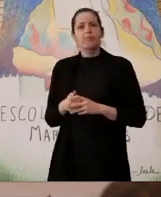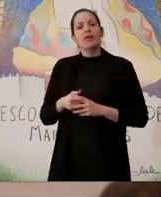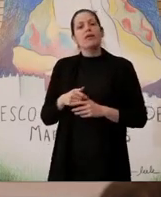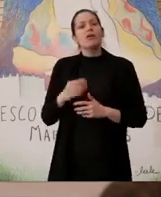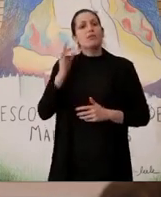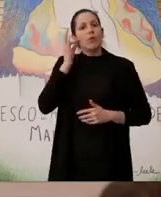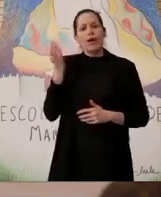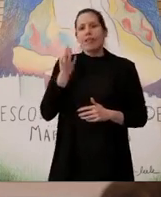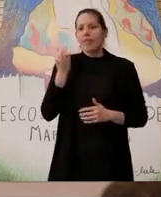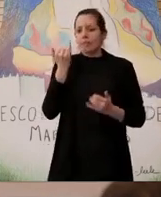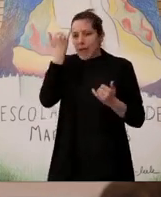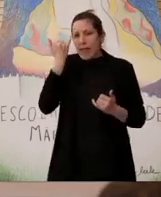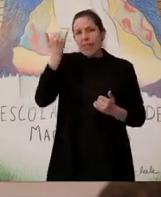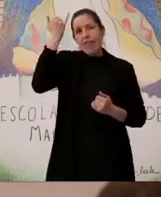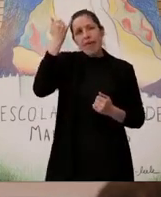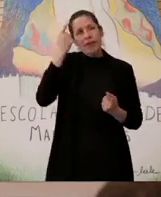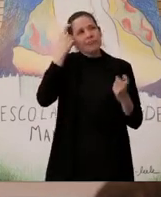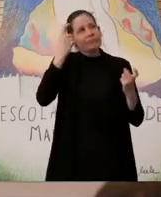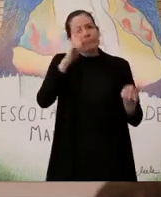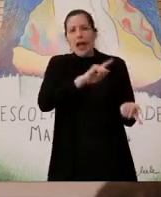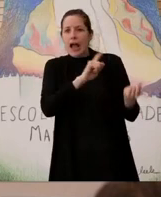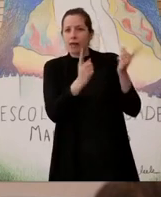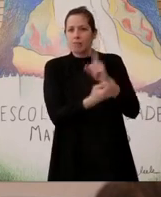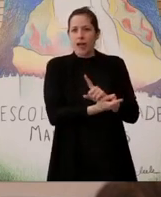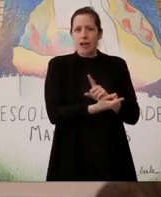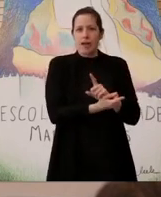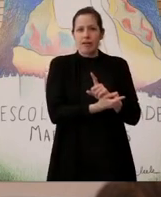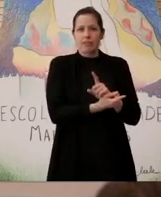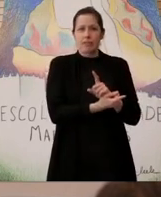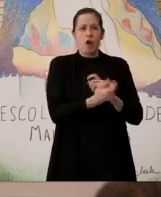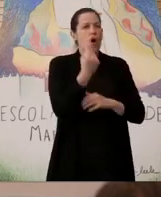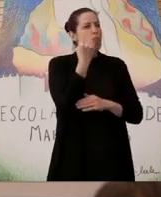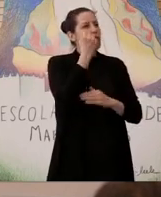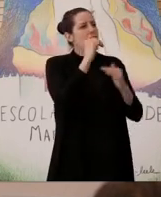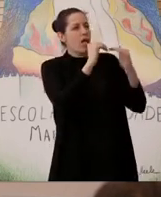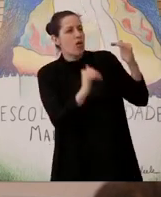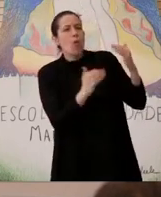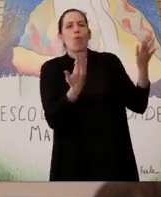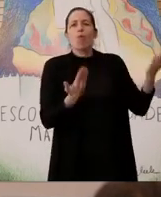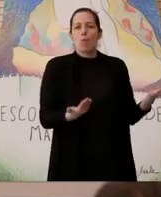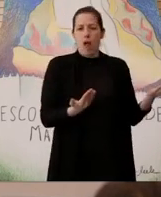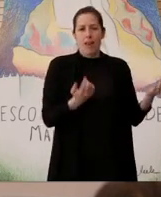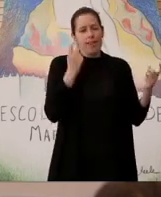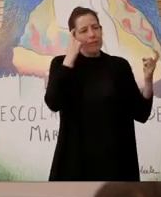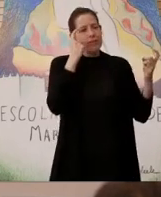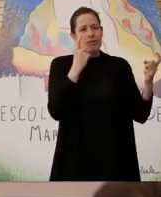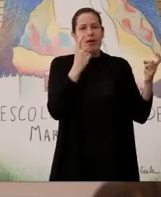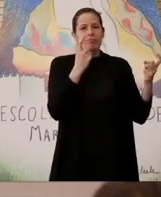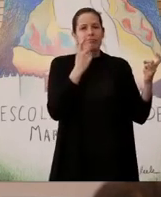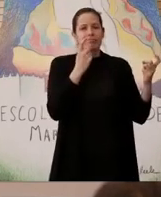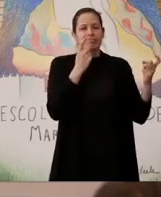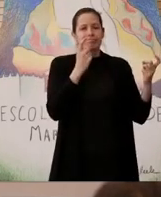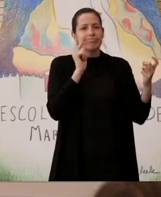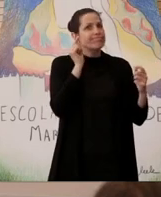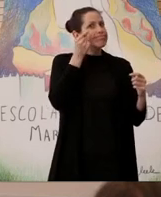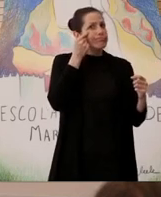sin alecales son las grandes desigualdades de poder que consigamos ser respuestas para eso estamos